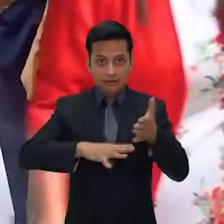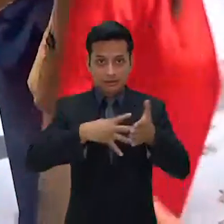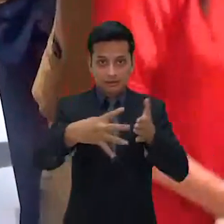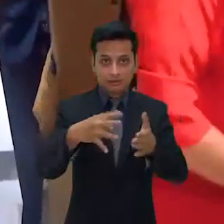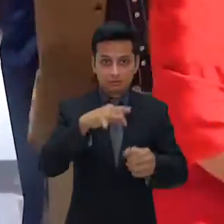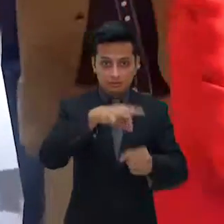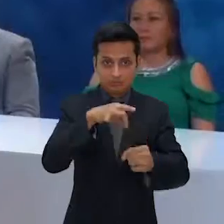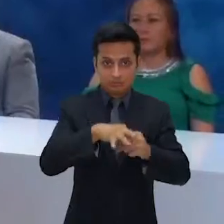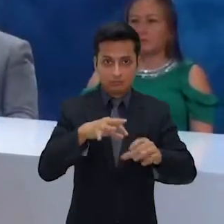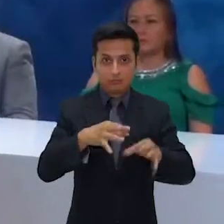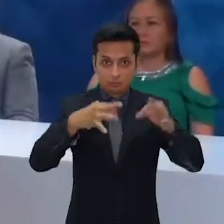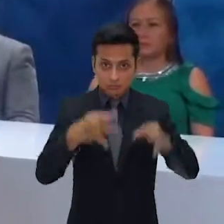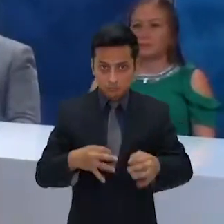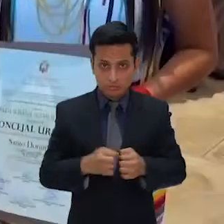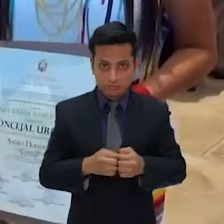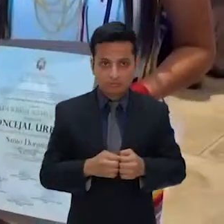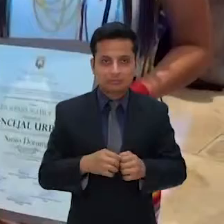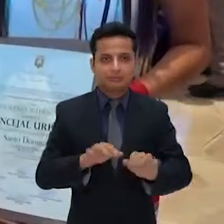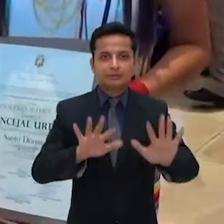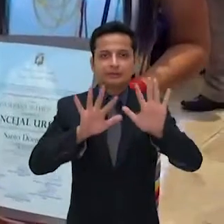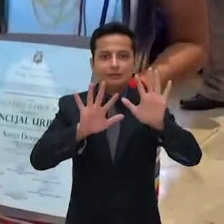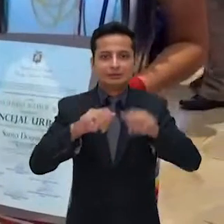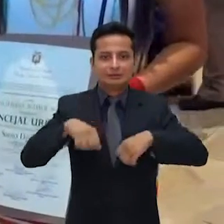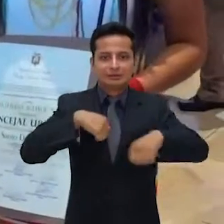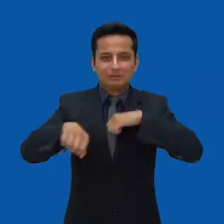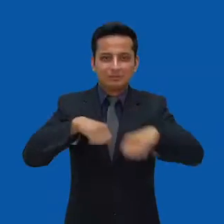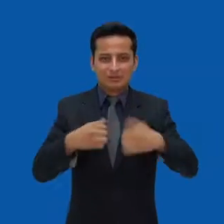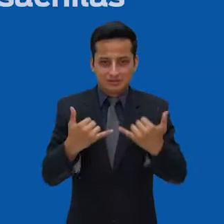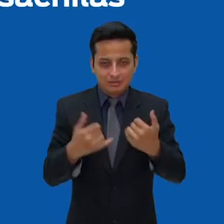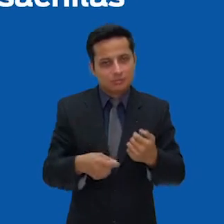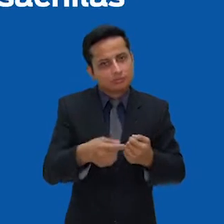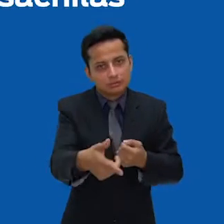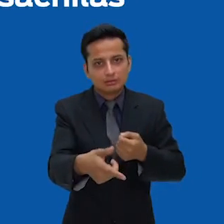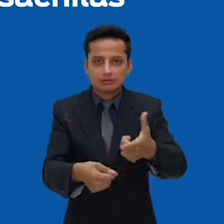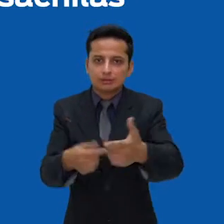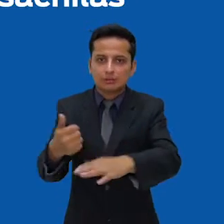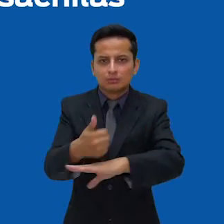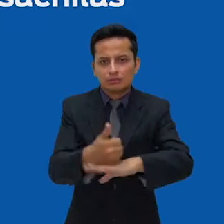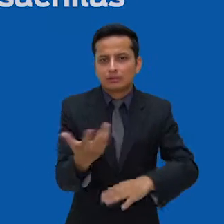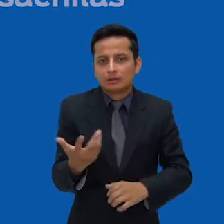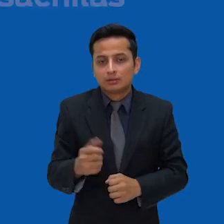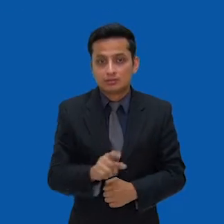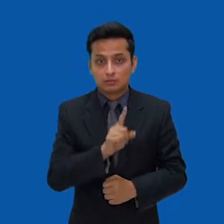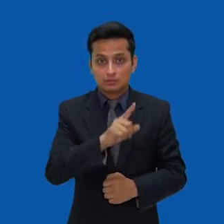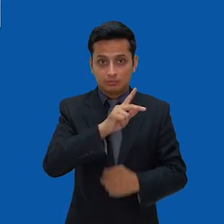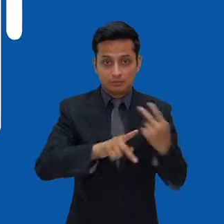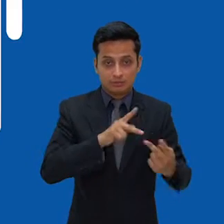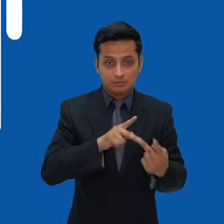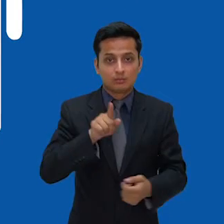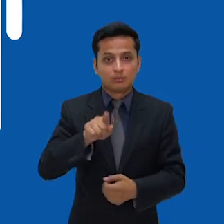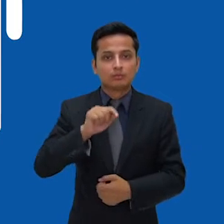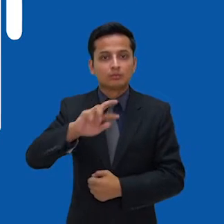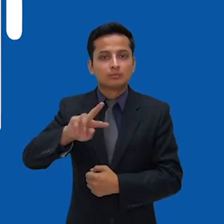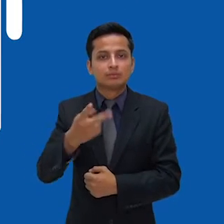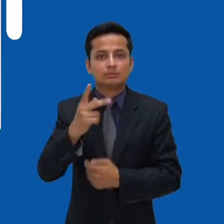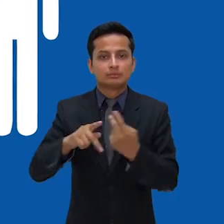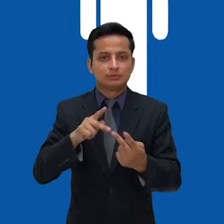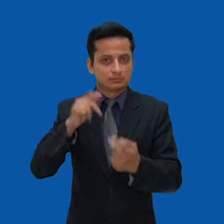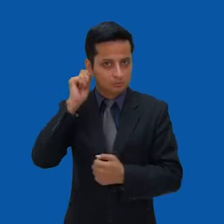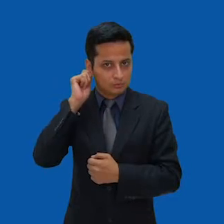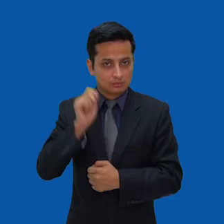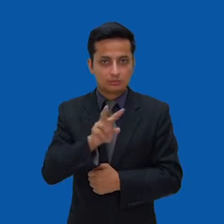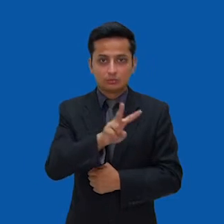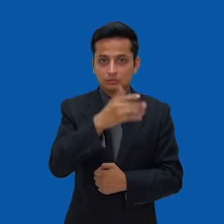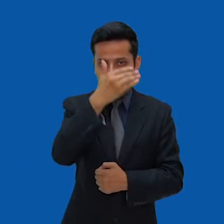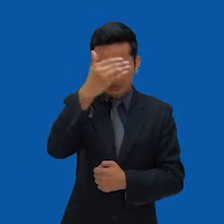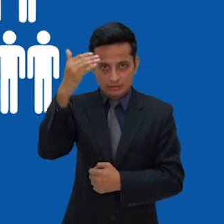cumplimiento al calendario electoral, realizaron la entrega este 10 de mayo a las siguientes dignidades: una prefecta y un viceprefecto,